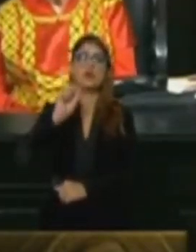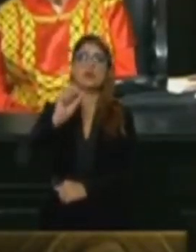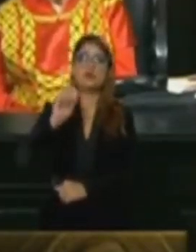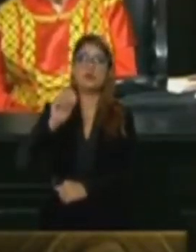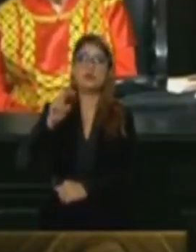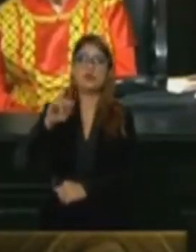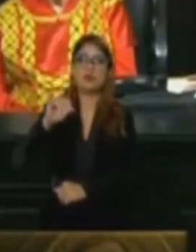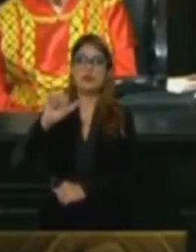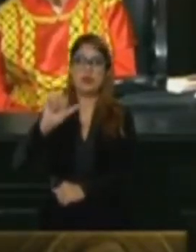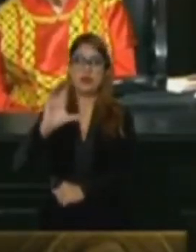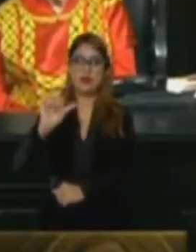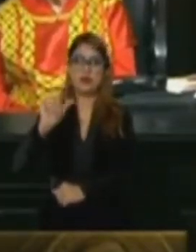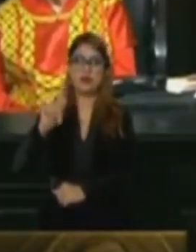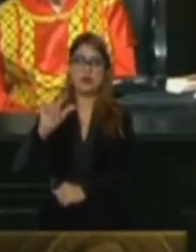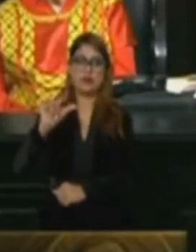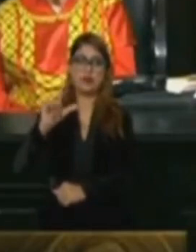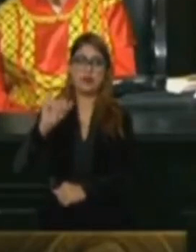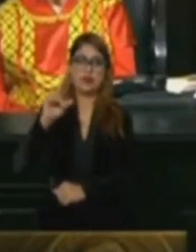Álvarez.